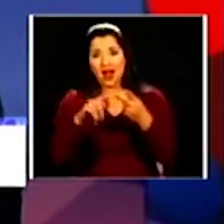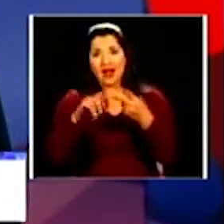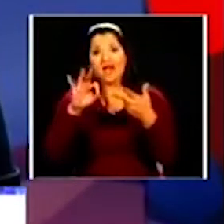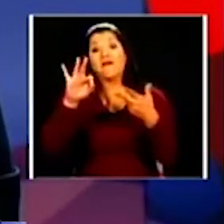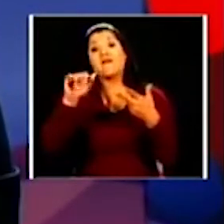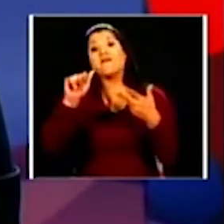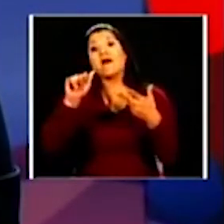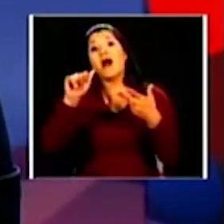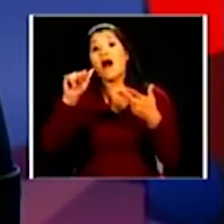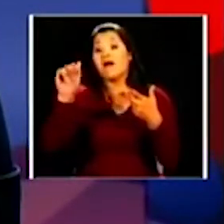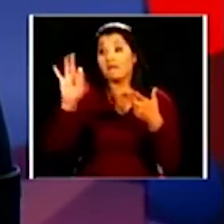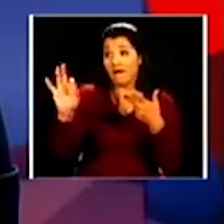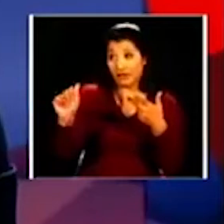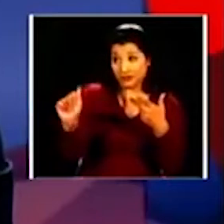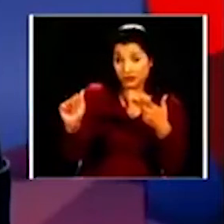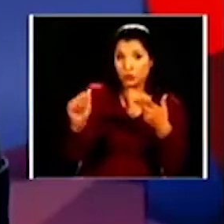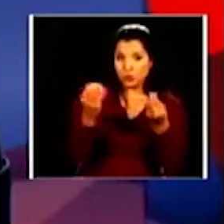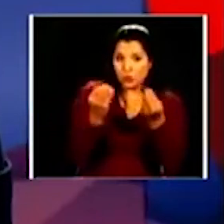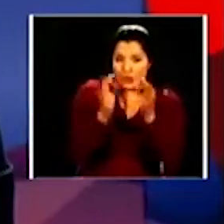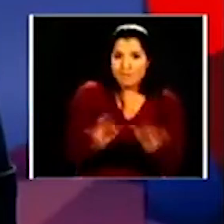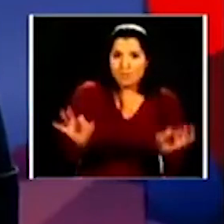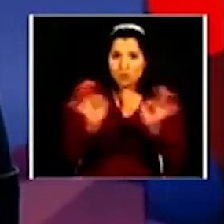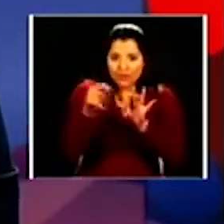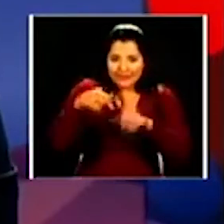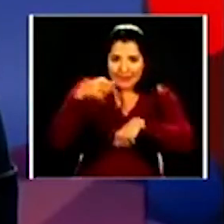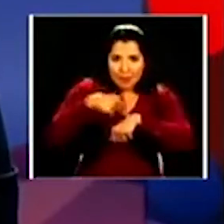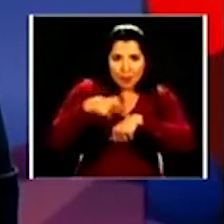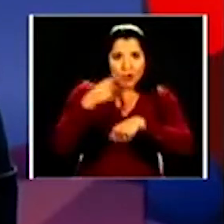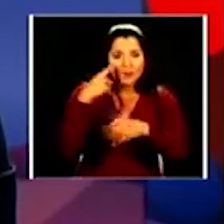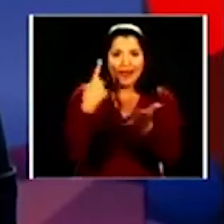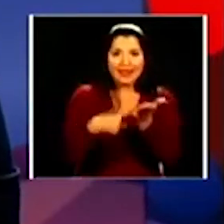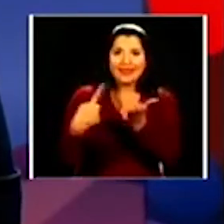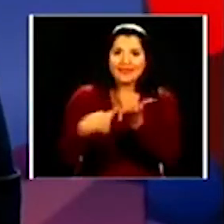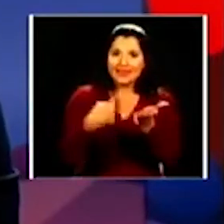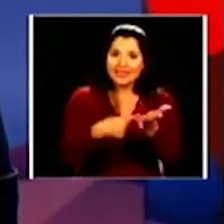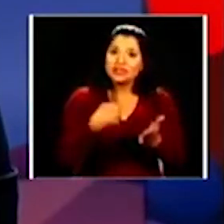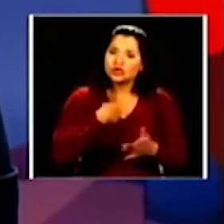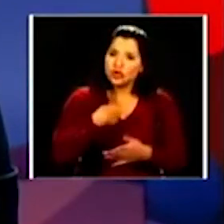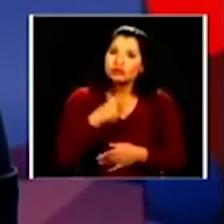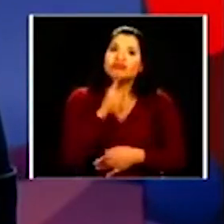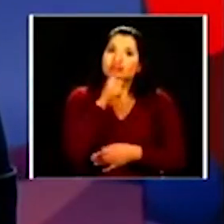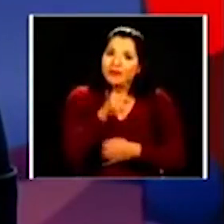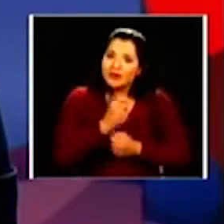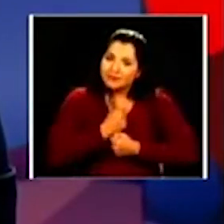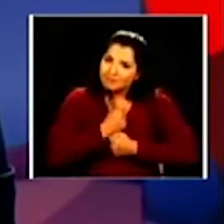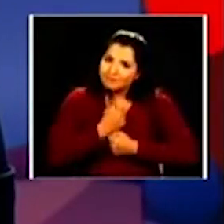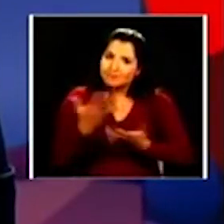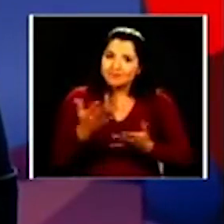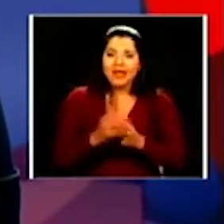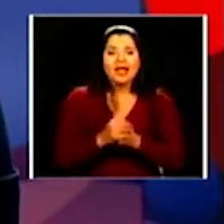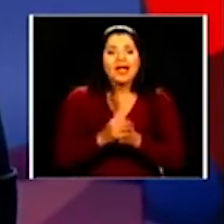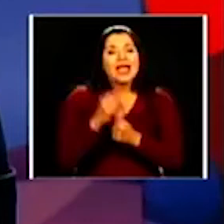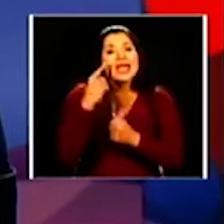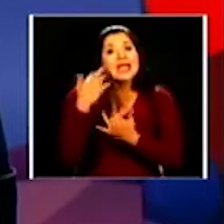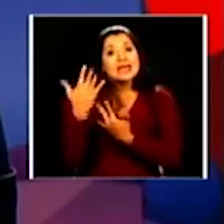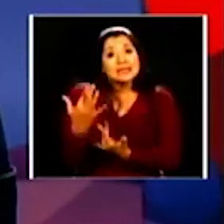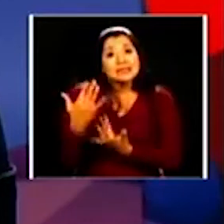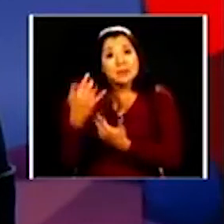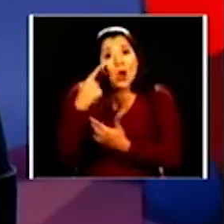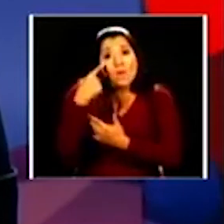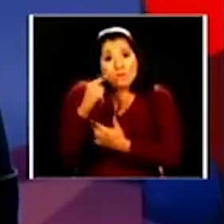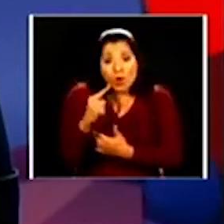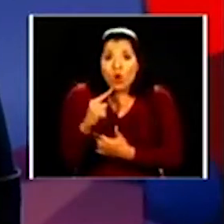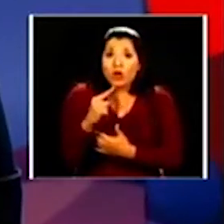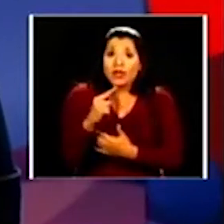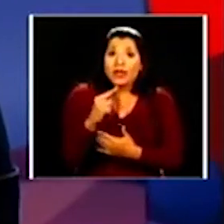espacios para debatir. Y yo en verdad, genuinamente espero que por el bien de Costa Rica ese programa se presente, y espero